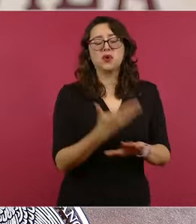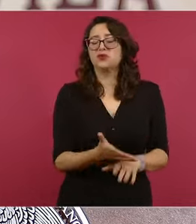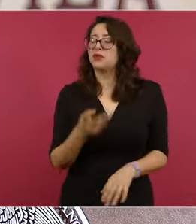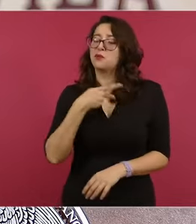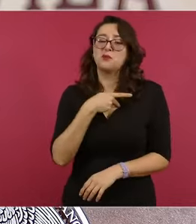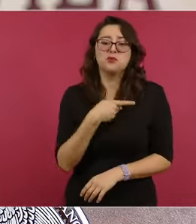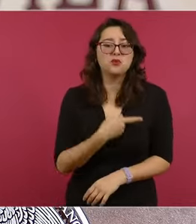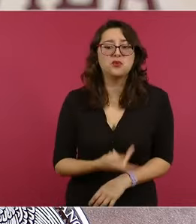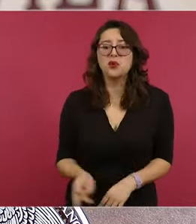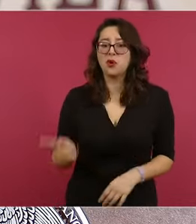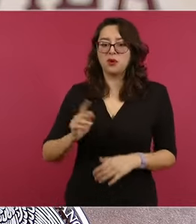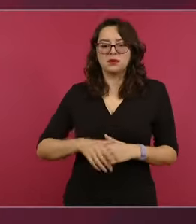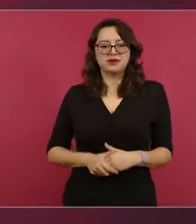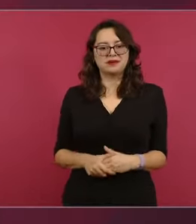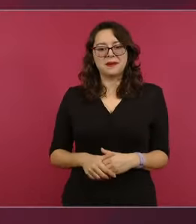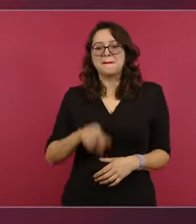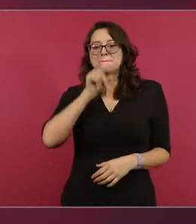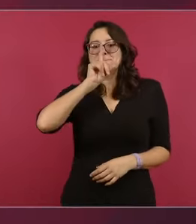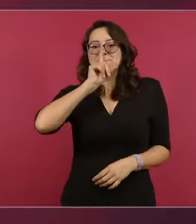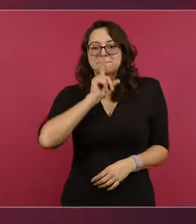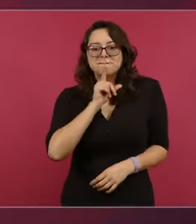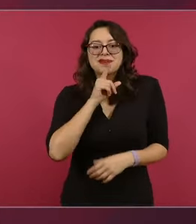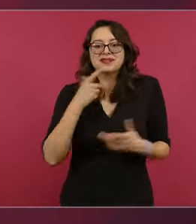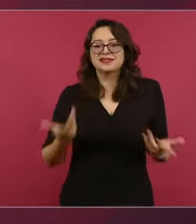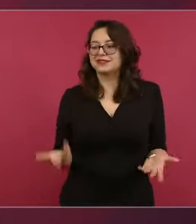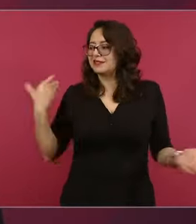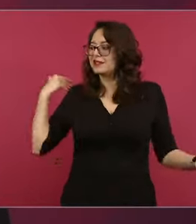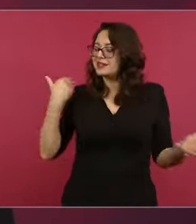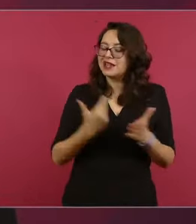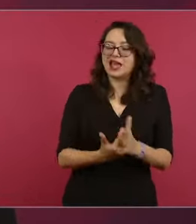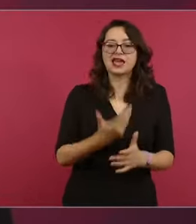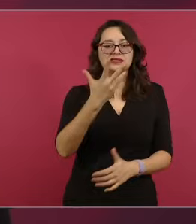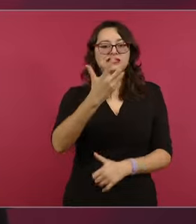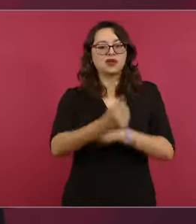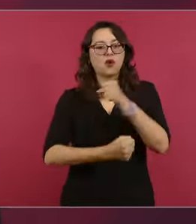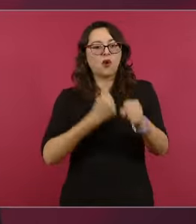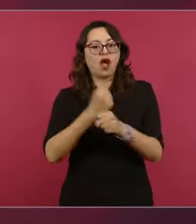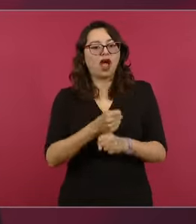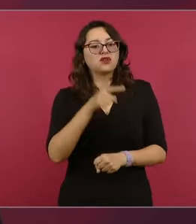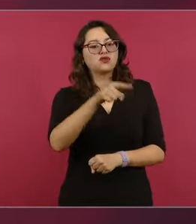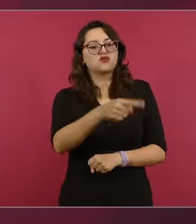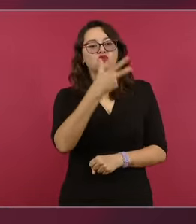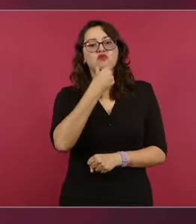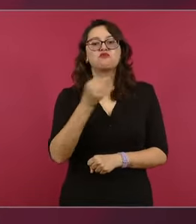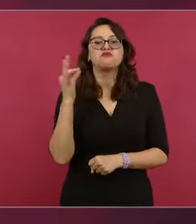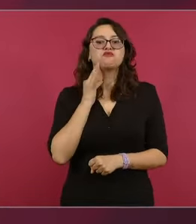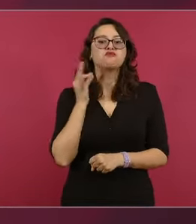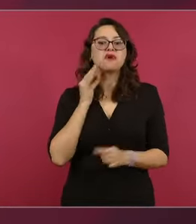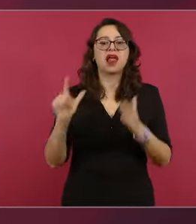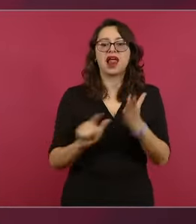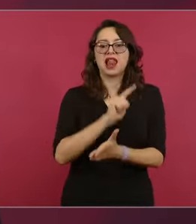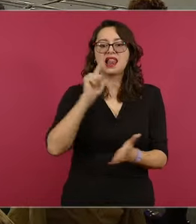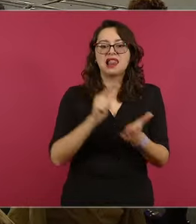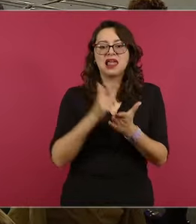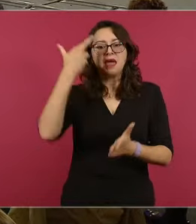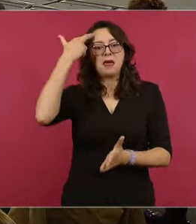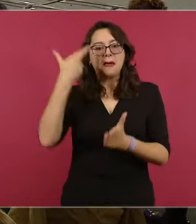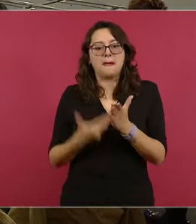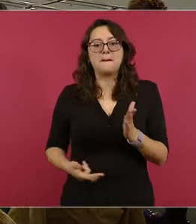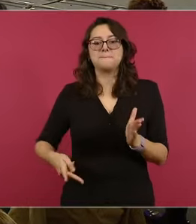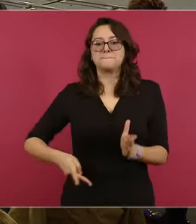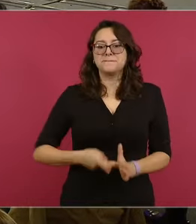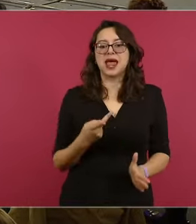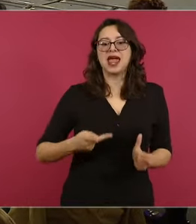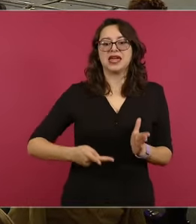En 5 años como fiscal, Uriel Carmona acumuló irregularidades y presuntos delitos.